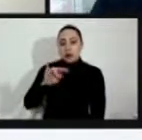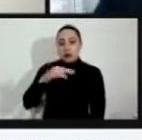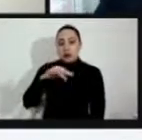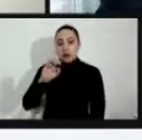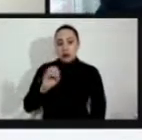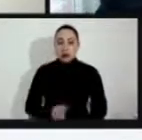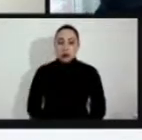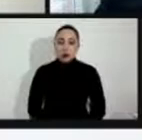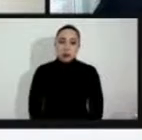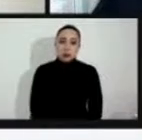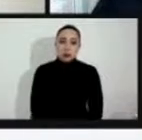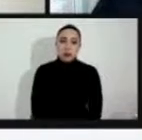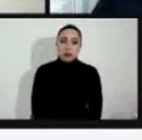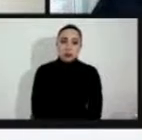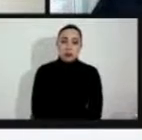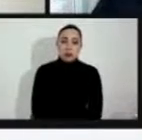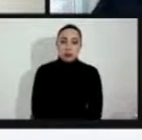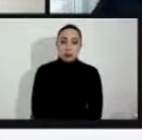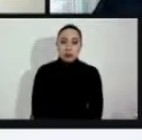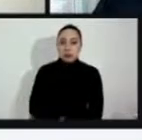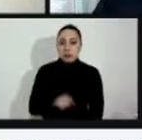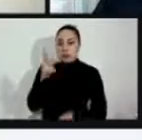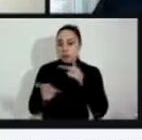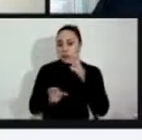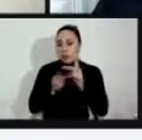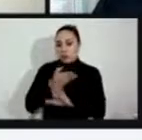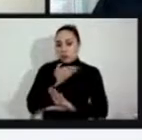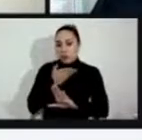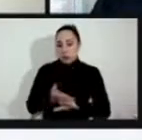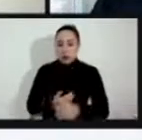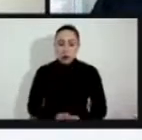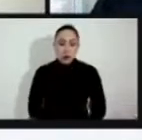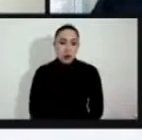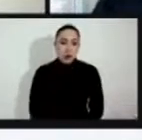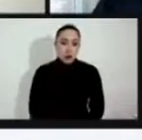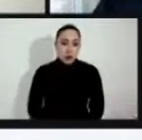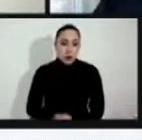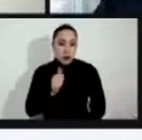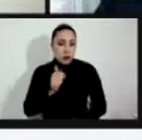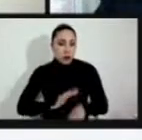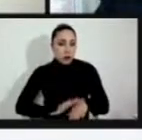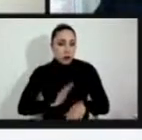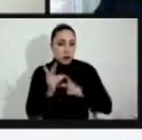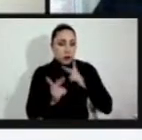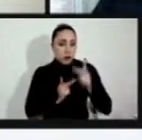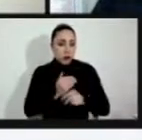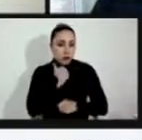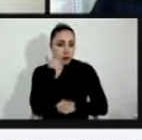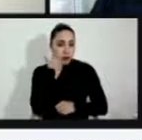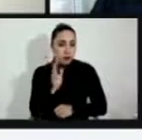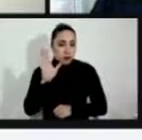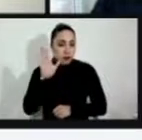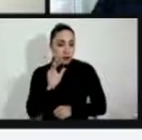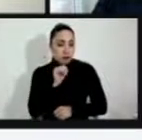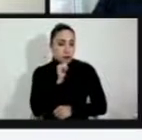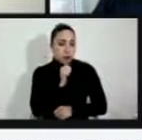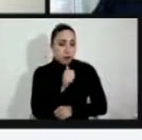Diputado Jorge Gaviño, para hablar en contra. ¿Alguna otra diputada o algún diputado desea hacer uso de la palabra?